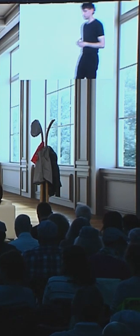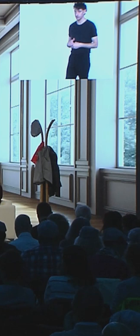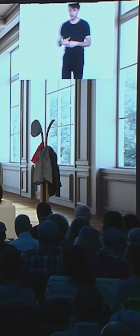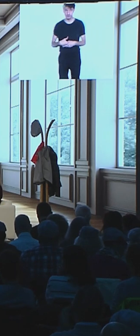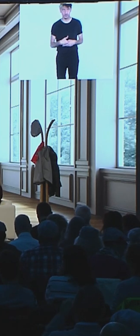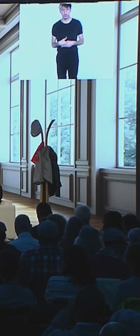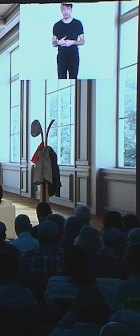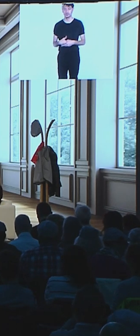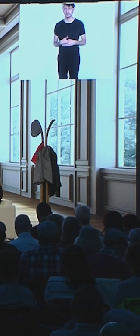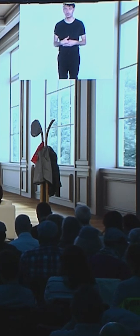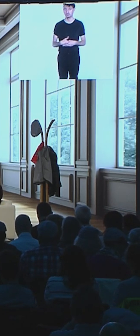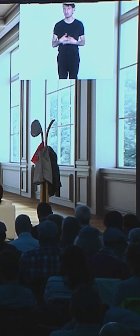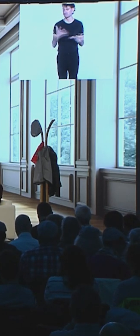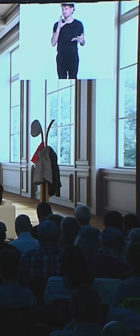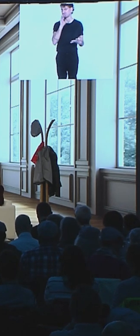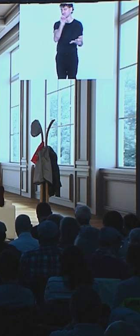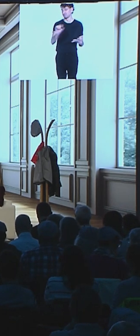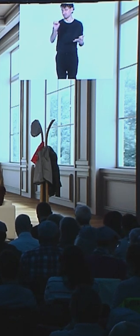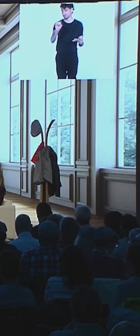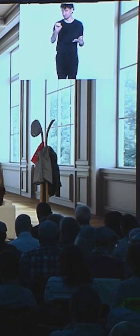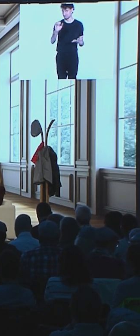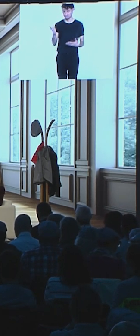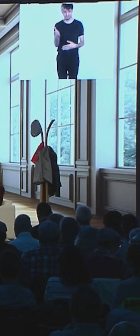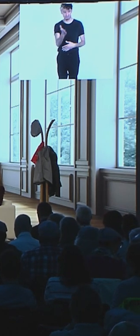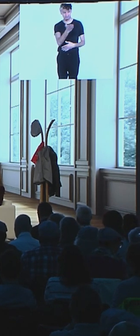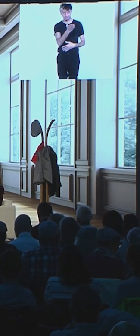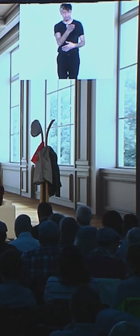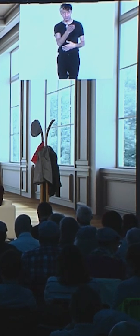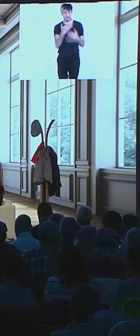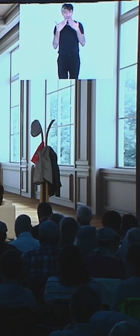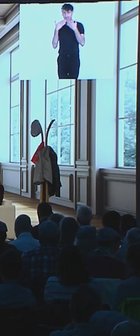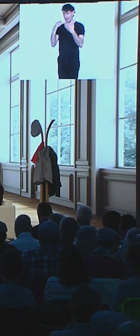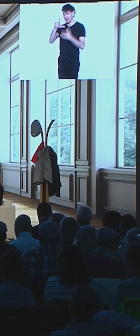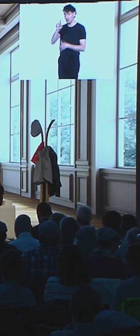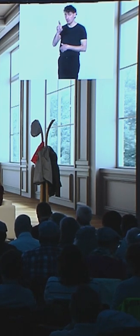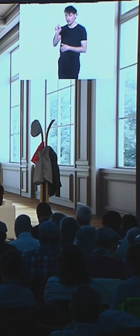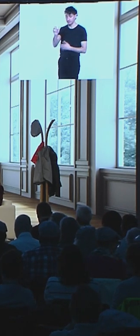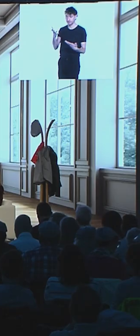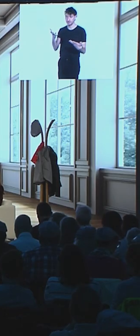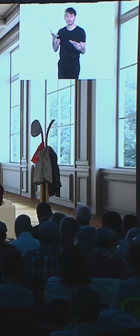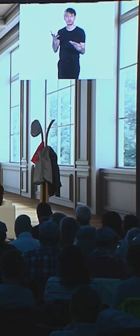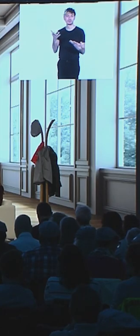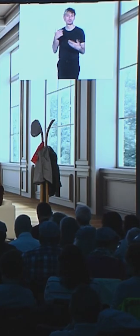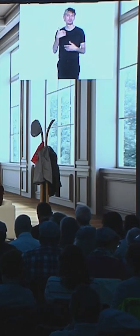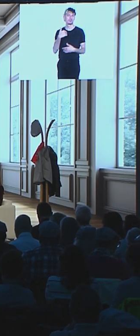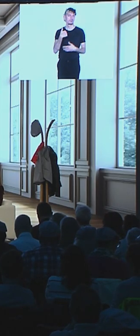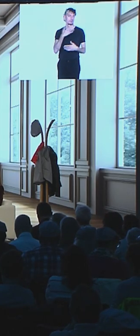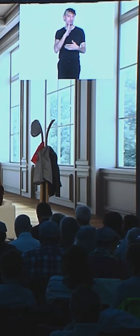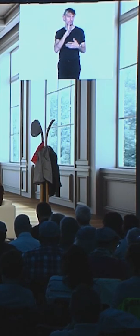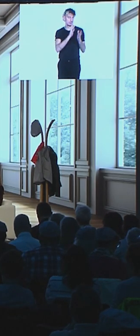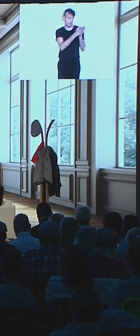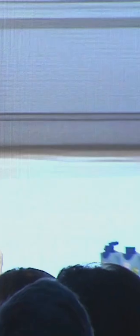gracias fenomenal Pues damos paso a iciar Gracias Laura Eh bueno como me sumo a mis compañeras y